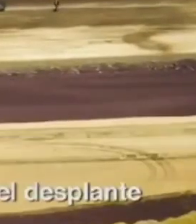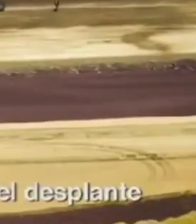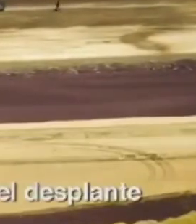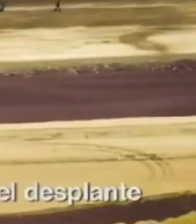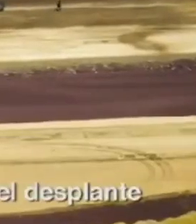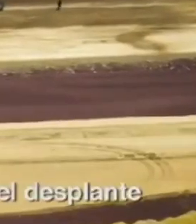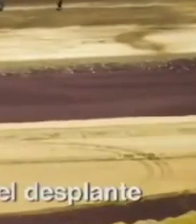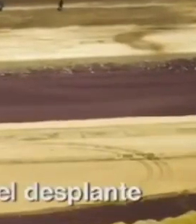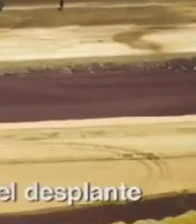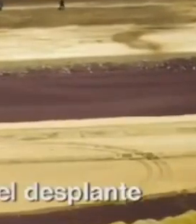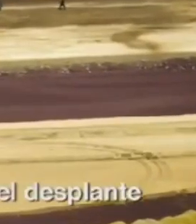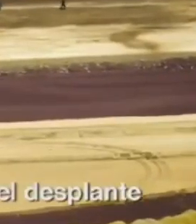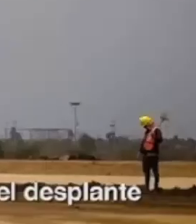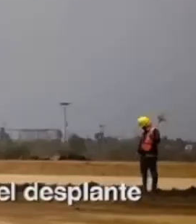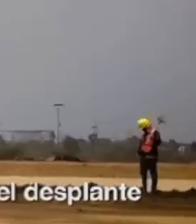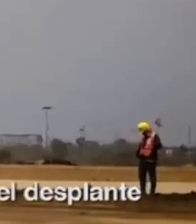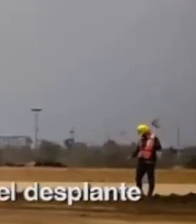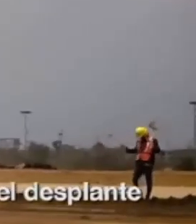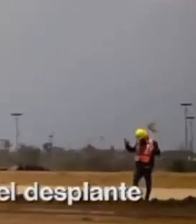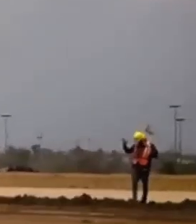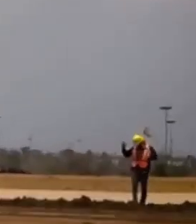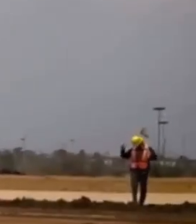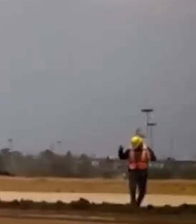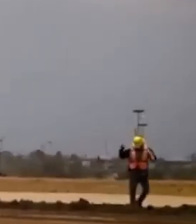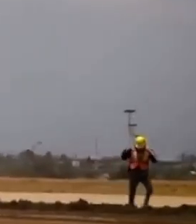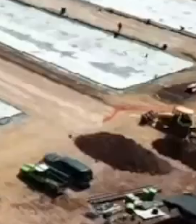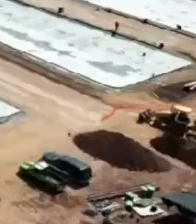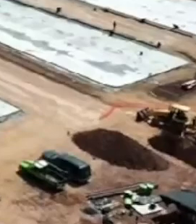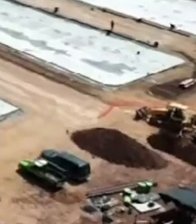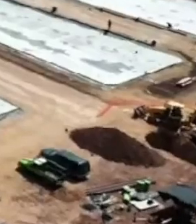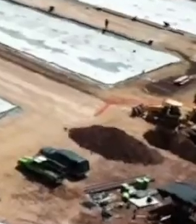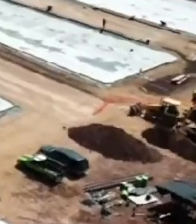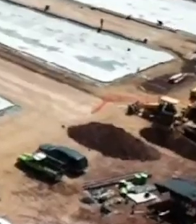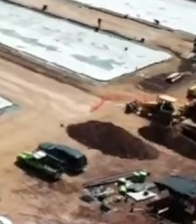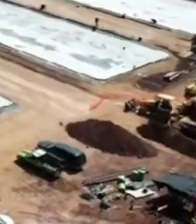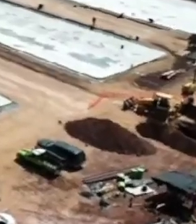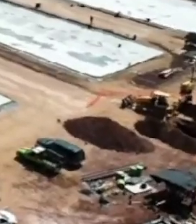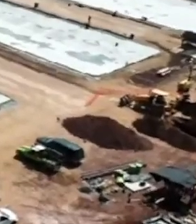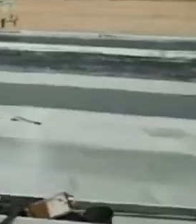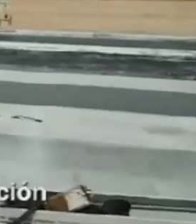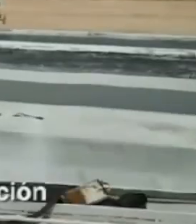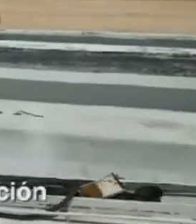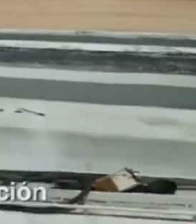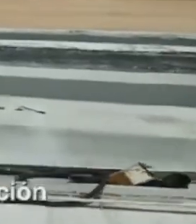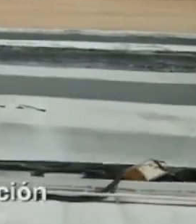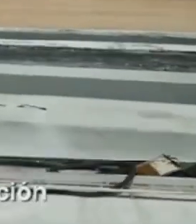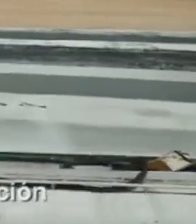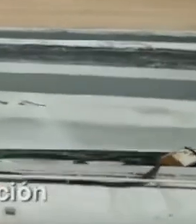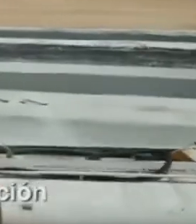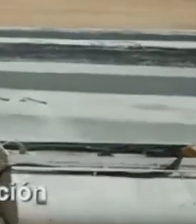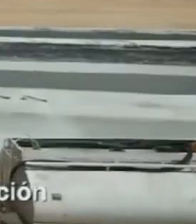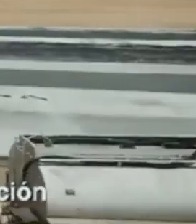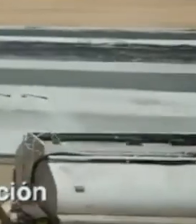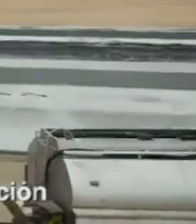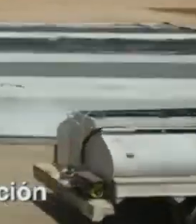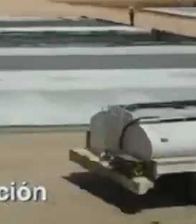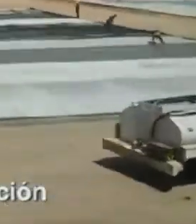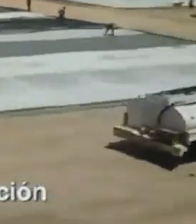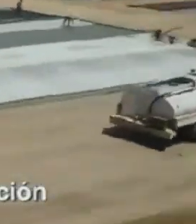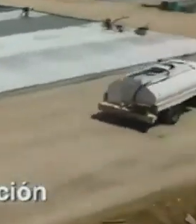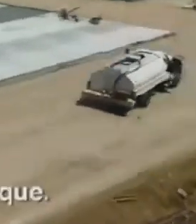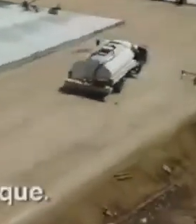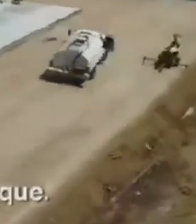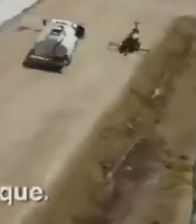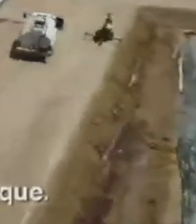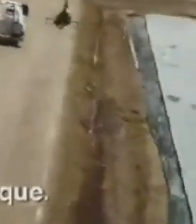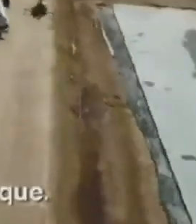se realiza la compactación de suelos para el desplante de pavimentos en senderos y plazoletas. Asimismo, iniciaron los trabajos de